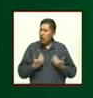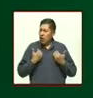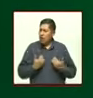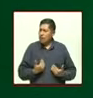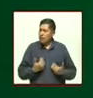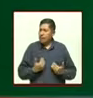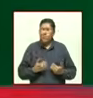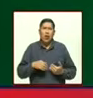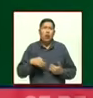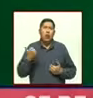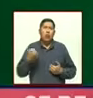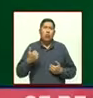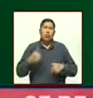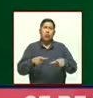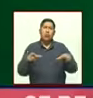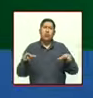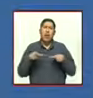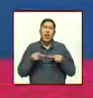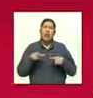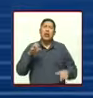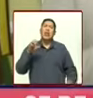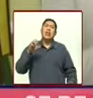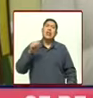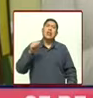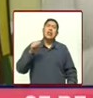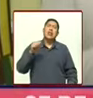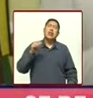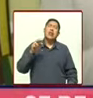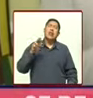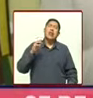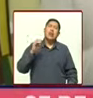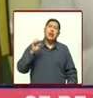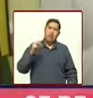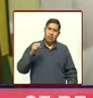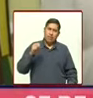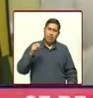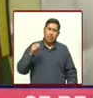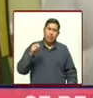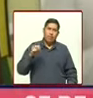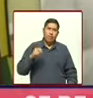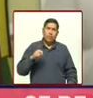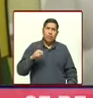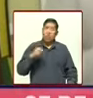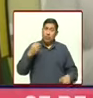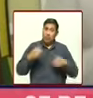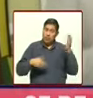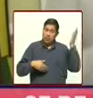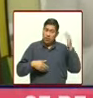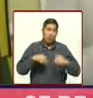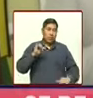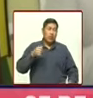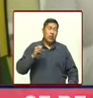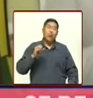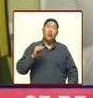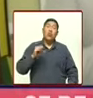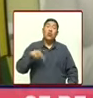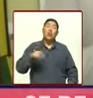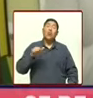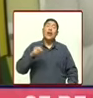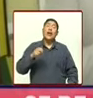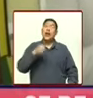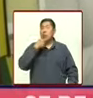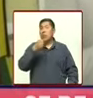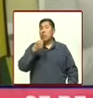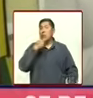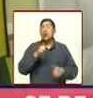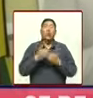vamos a ir hasta otro municipio, Carmen Rivero. Allí se encuentra nuestro colega de trabajo, Joaquín Luna. Joaquín, ¿cuál es el panorama sobre los